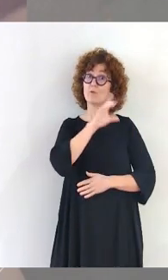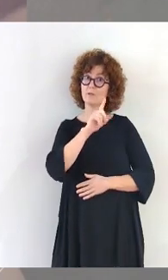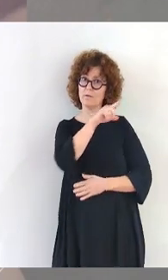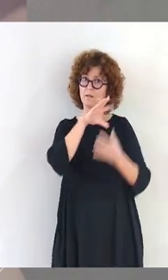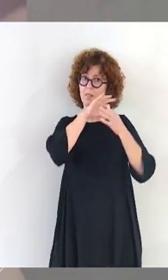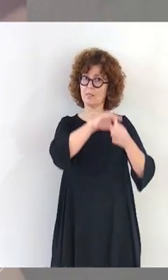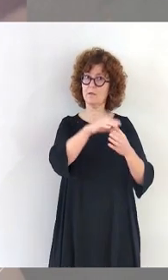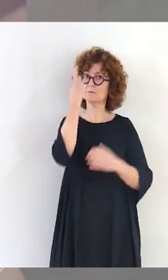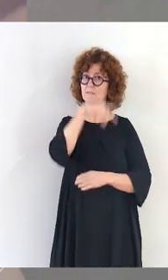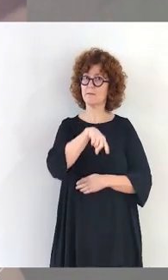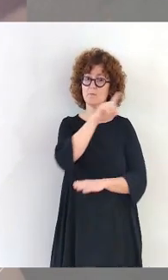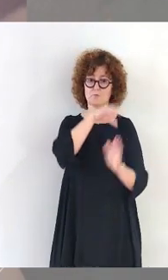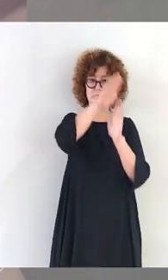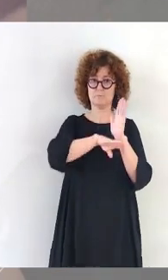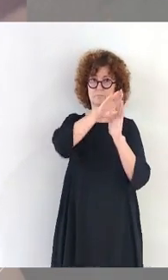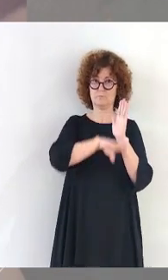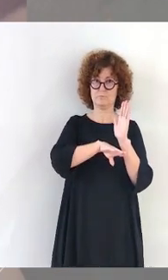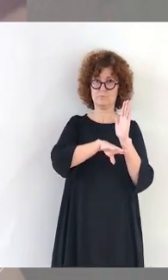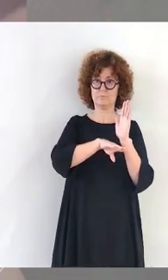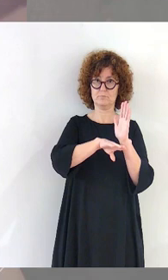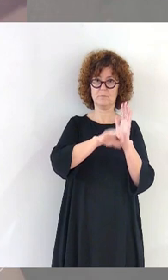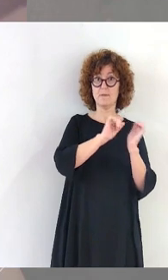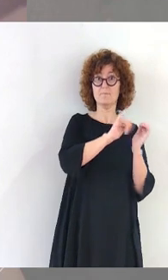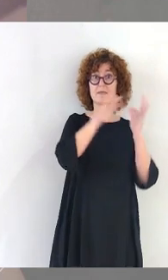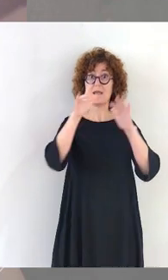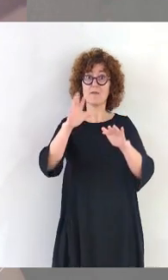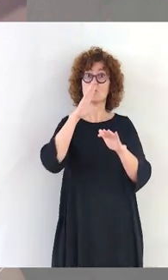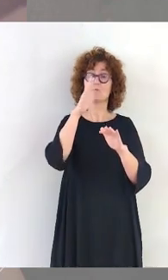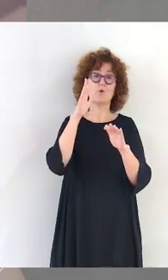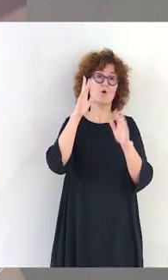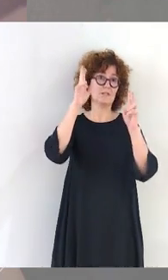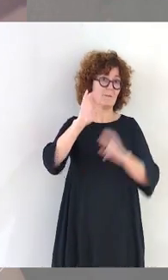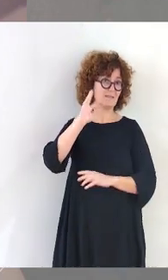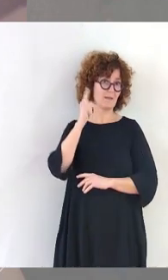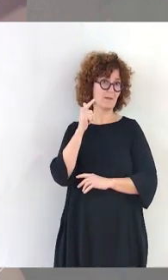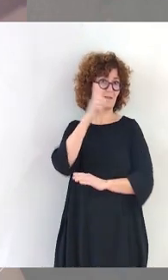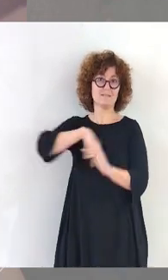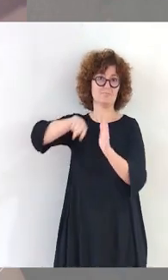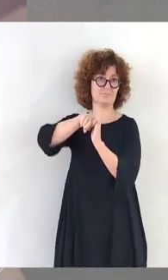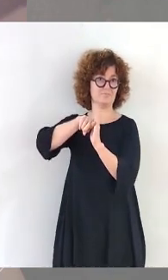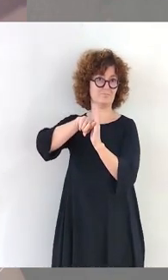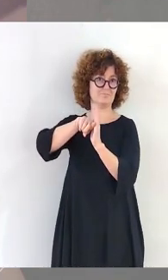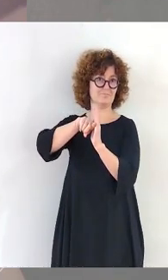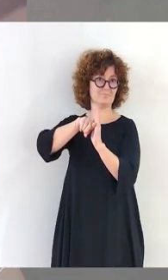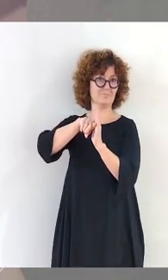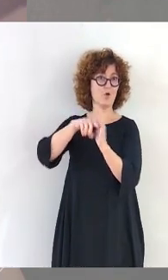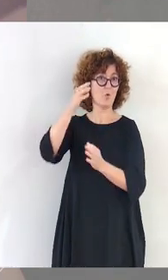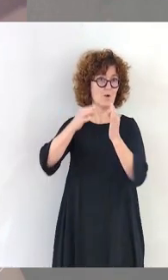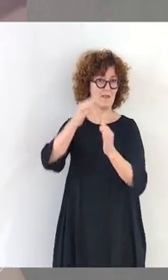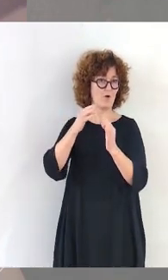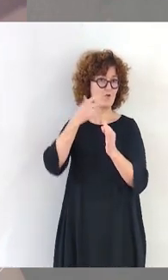no están contempladas las migraciones por causas climáticas los desplazamientos por causos climáticos y sin